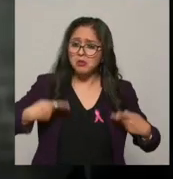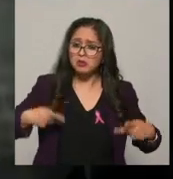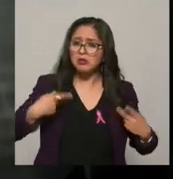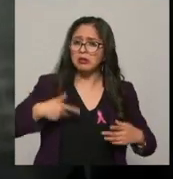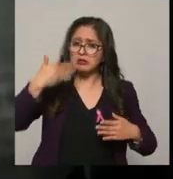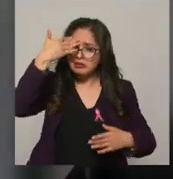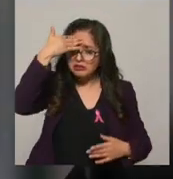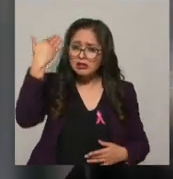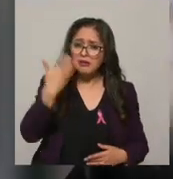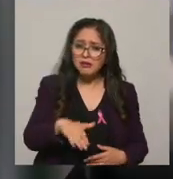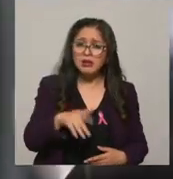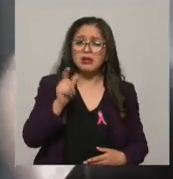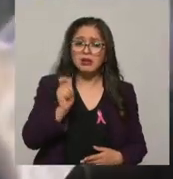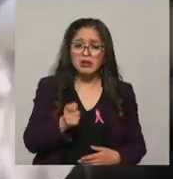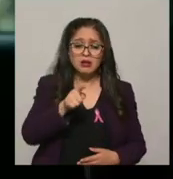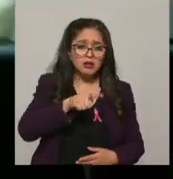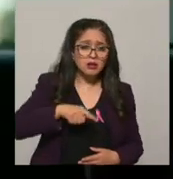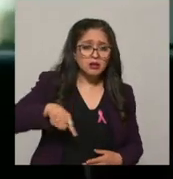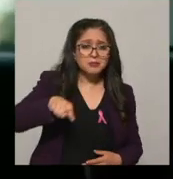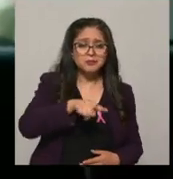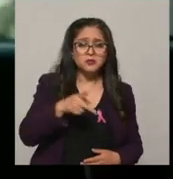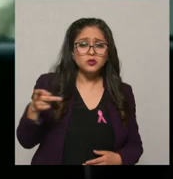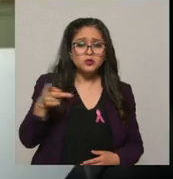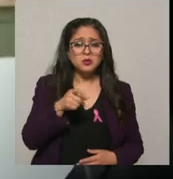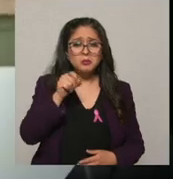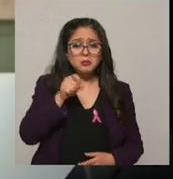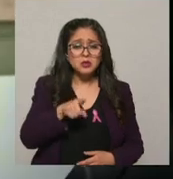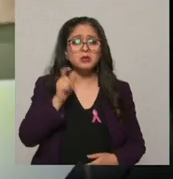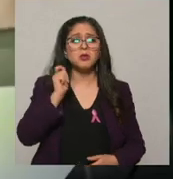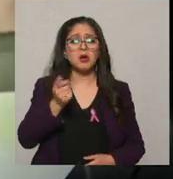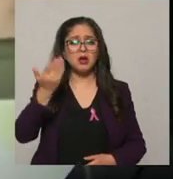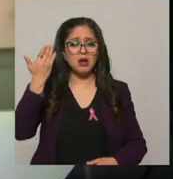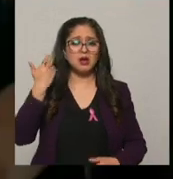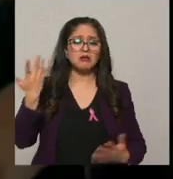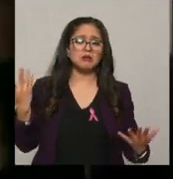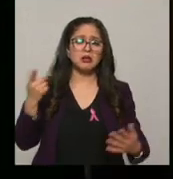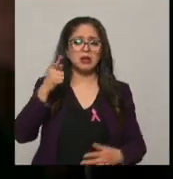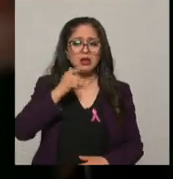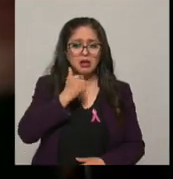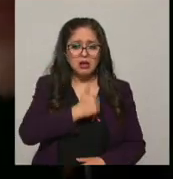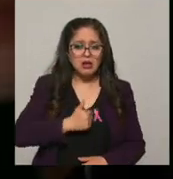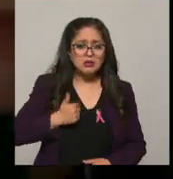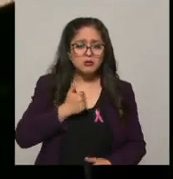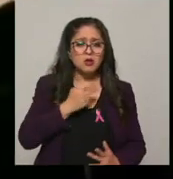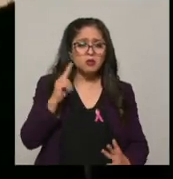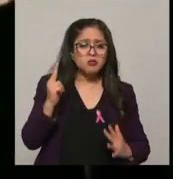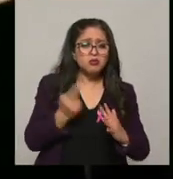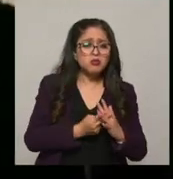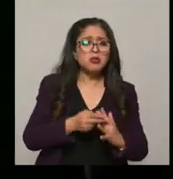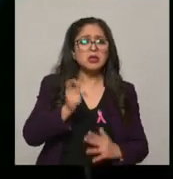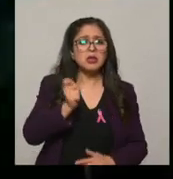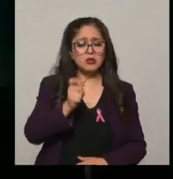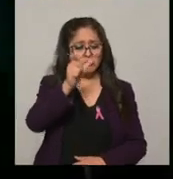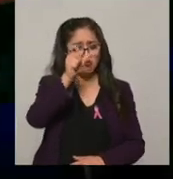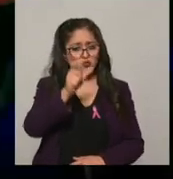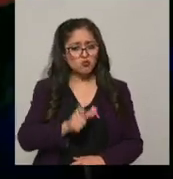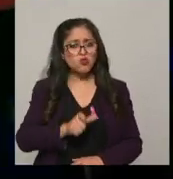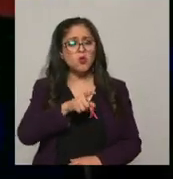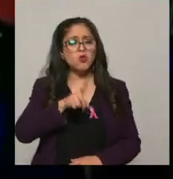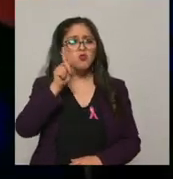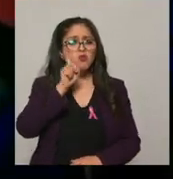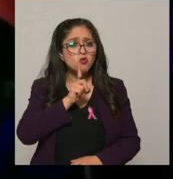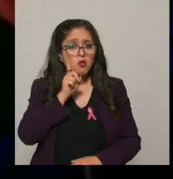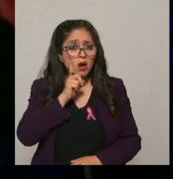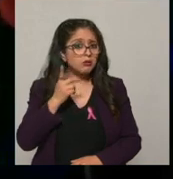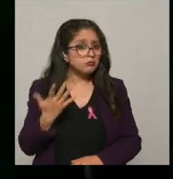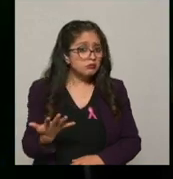si estas compañeras tienen ya, las que han desgraciadamente sido asesinadas, tienen una identidad de mujer. La Secretaría de las Mujeres